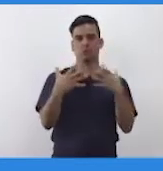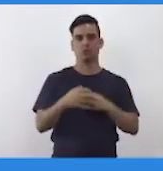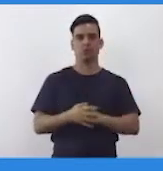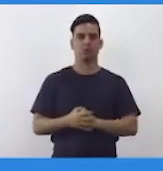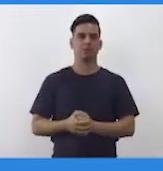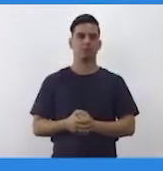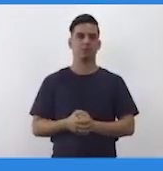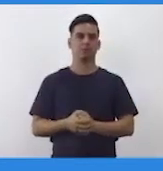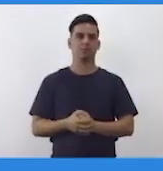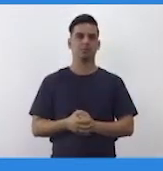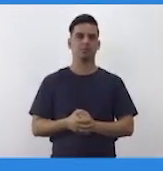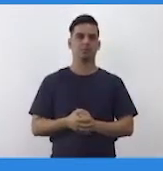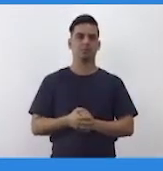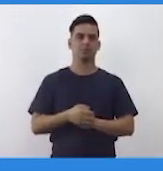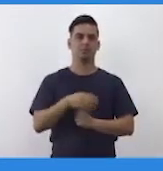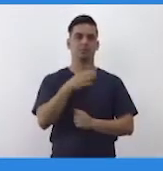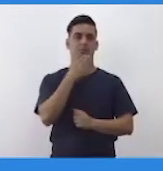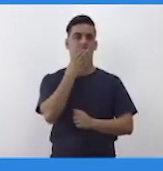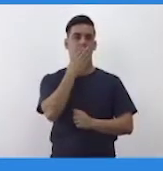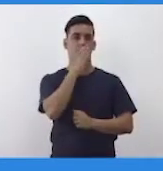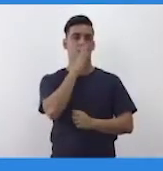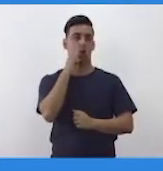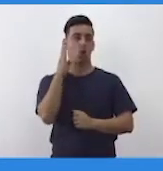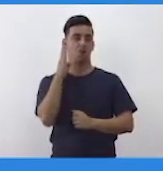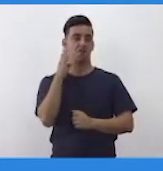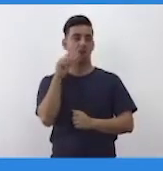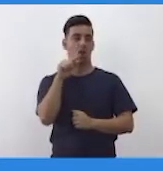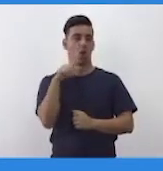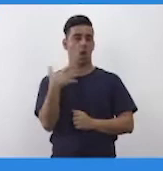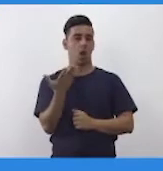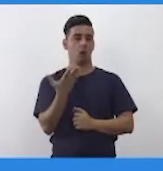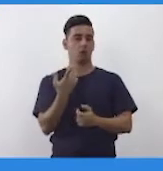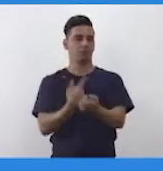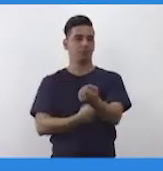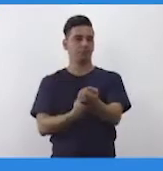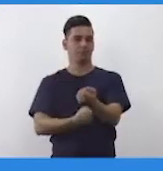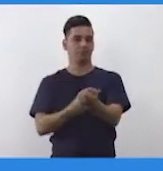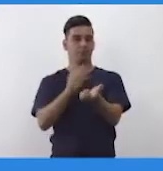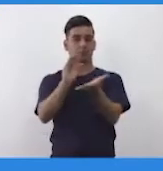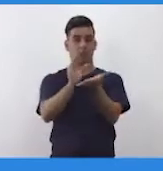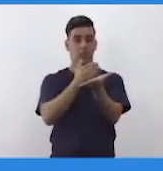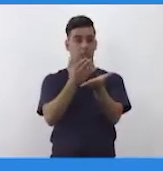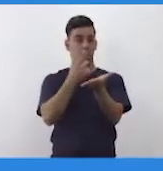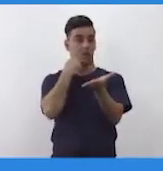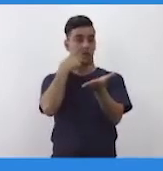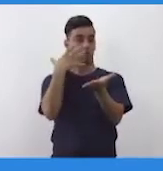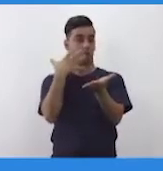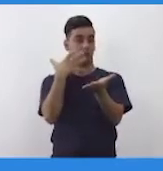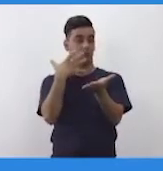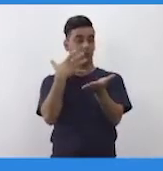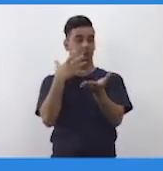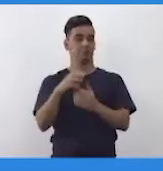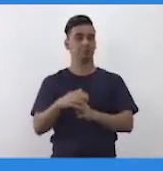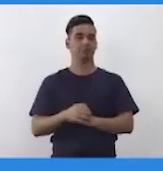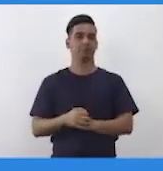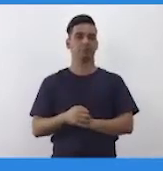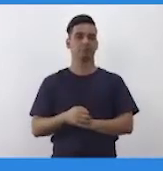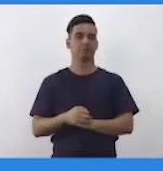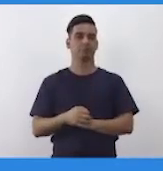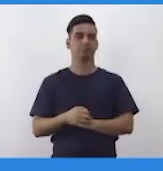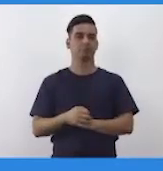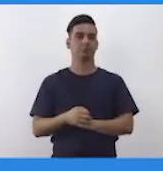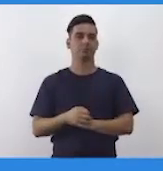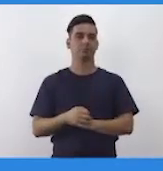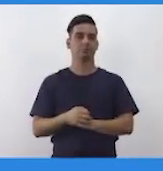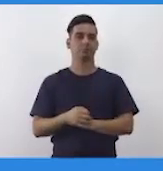La bibliografía, la que tenemos acostumbrado, nuestro libro de texto, parte 1, Biología 4,